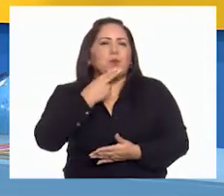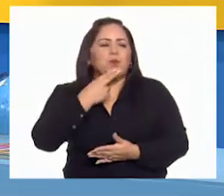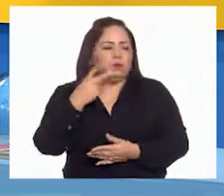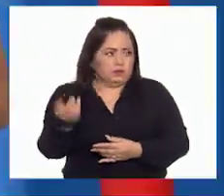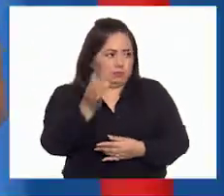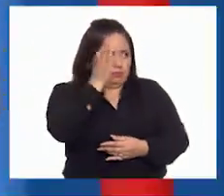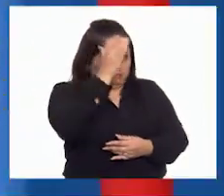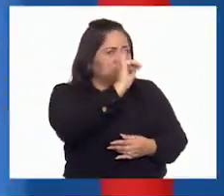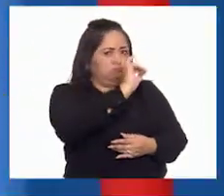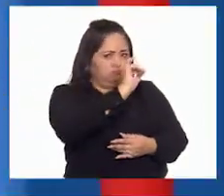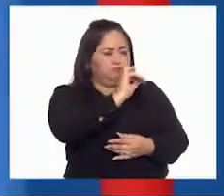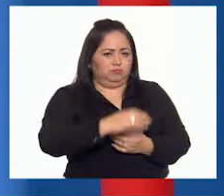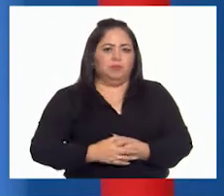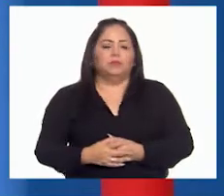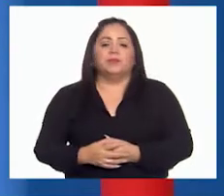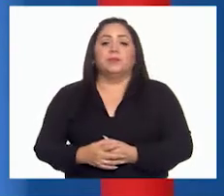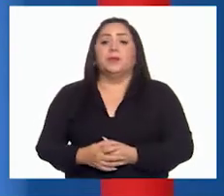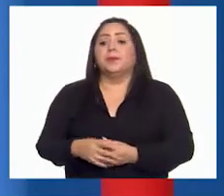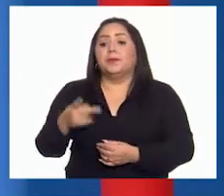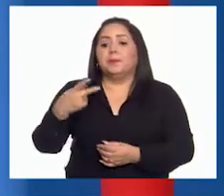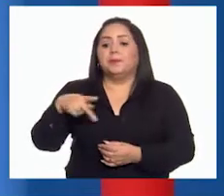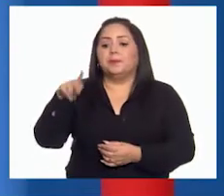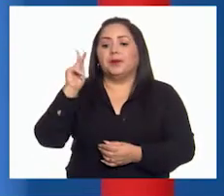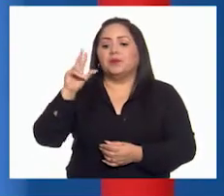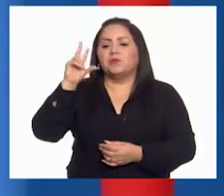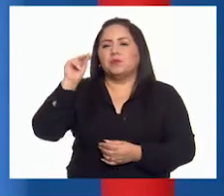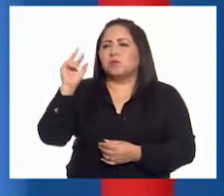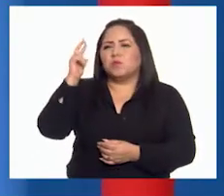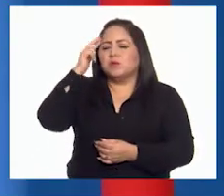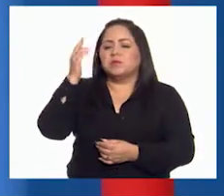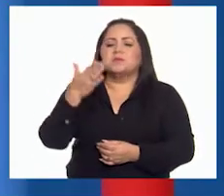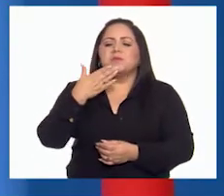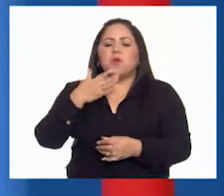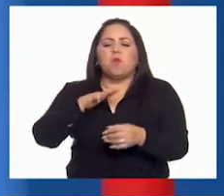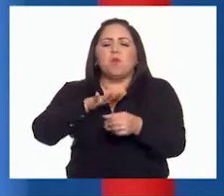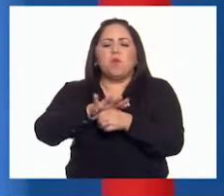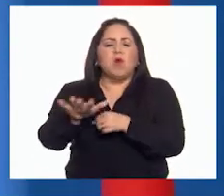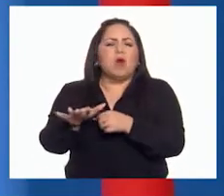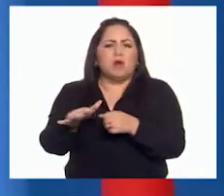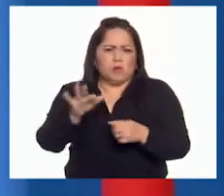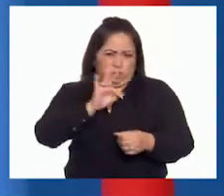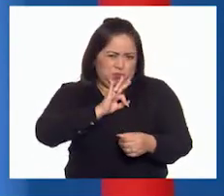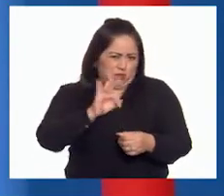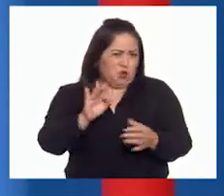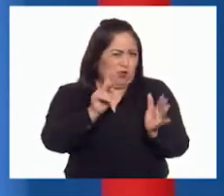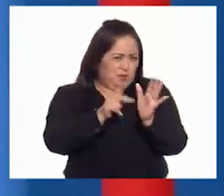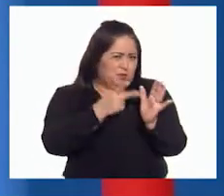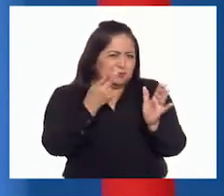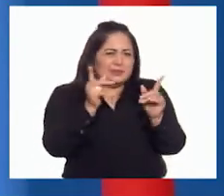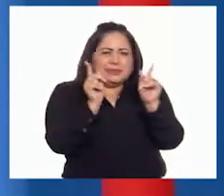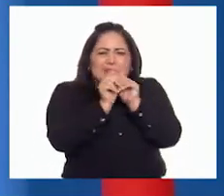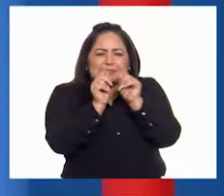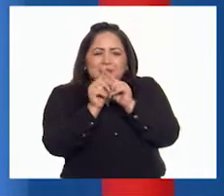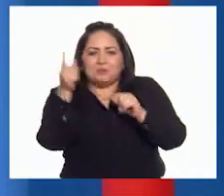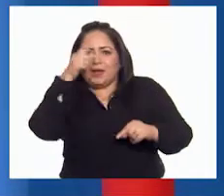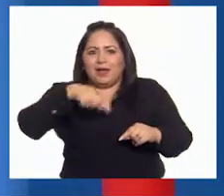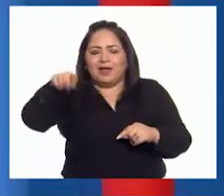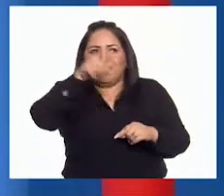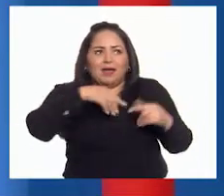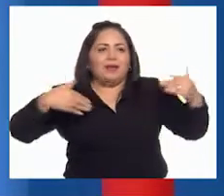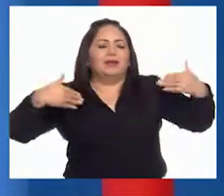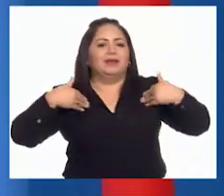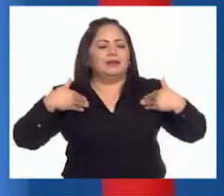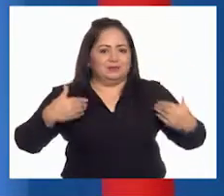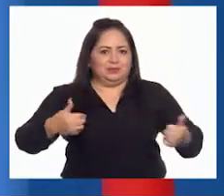acuerdo? De acuerdo, Gaby. Pero ya no recuerdo muy bien cuáles son. ¿Podríamos hacer un repaso breve para que a nuestros estudiantes